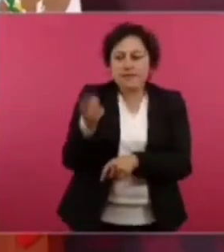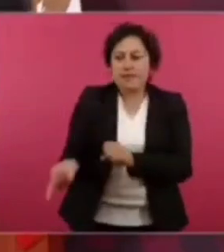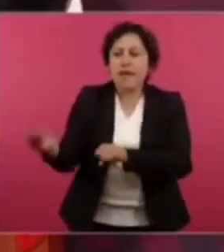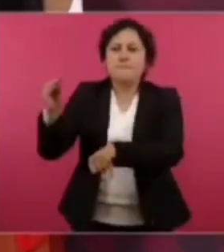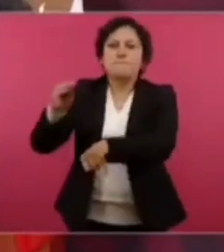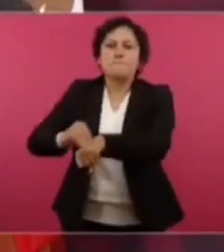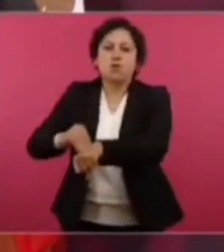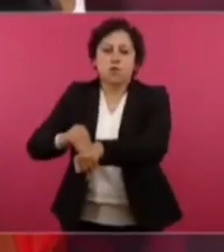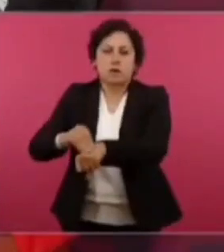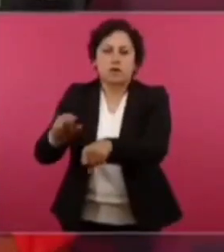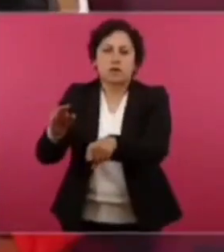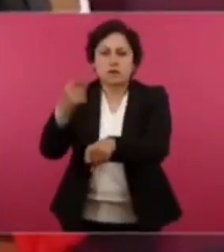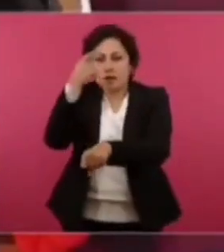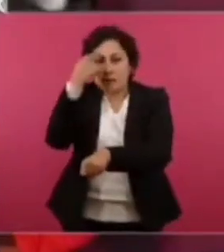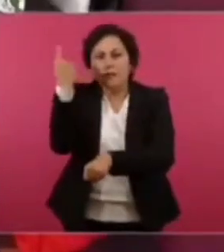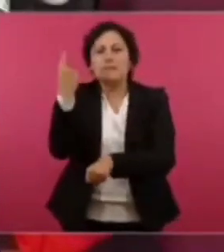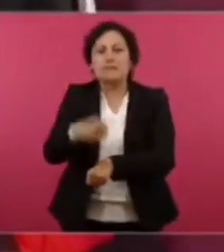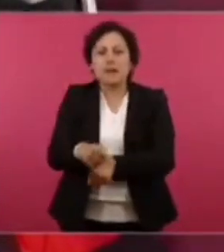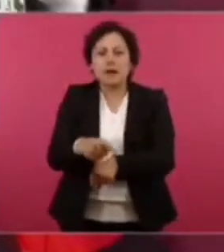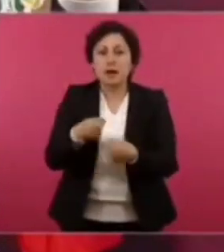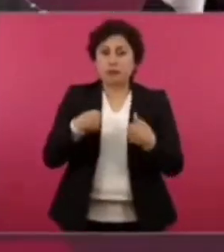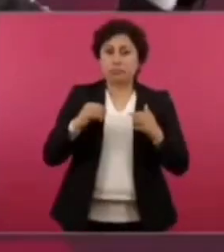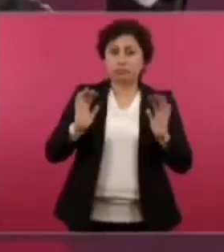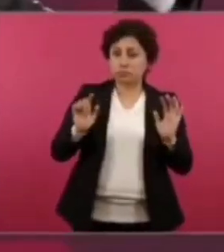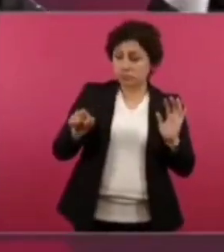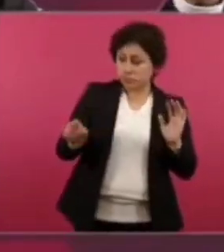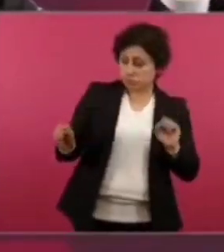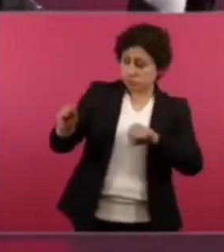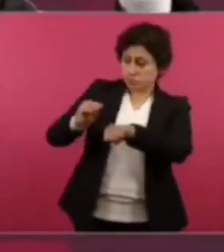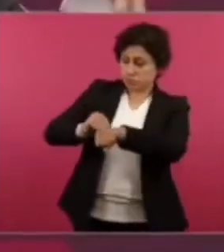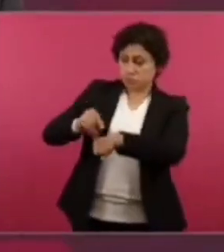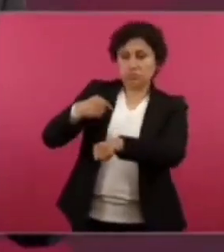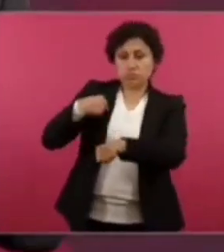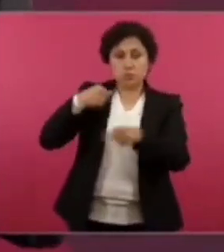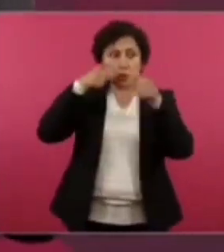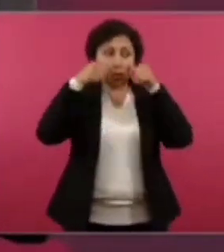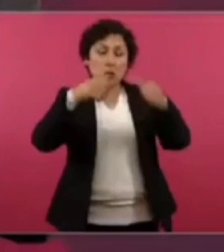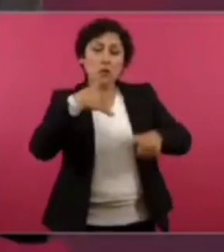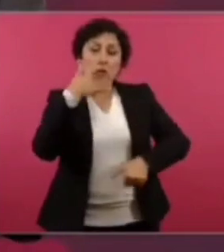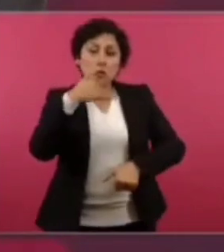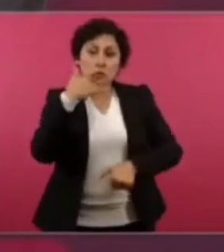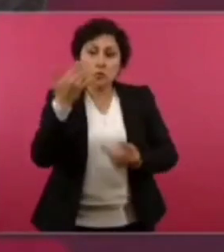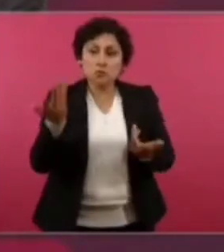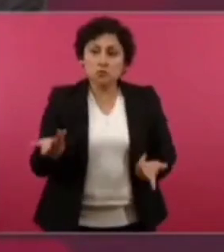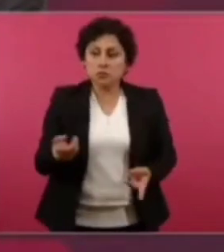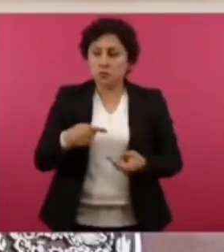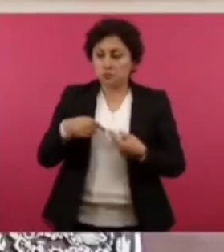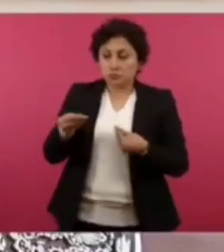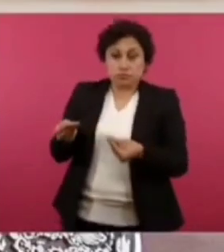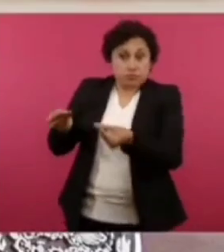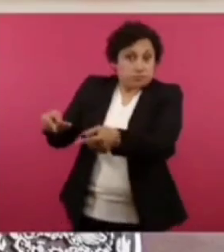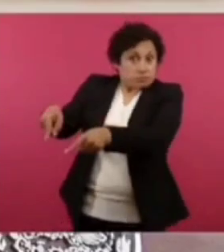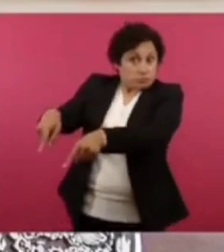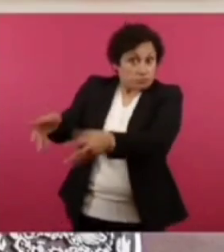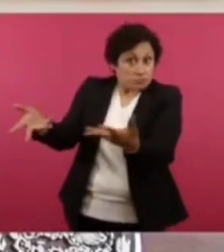para simular de que se estaba combatiendo la corrupción, de que había transparencia,